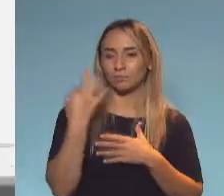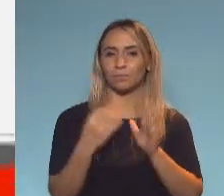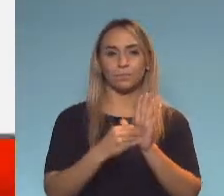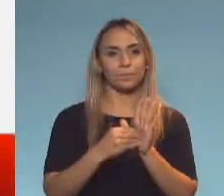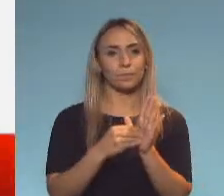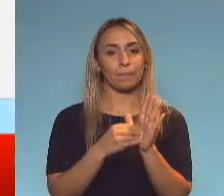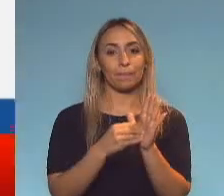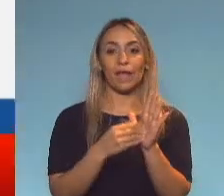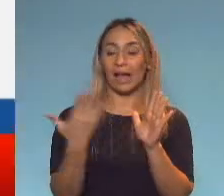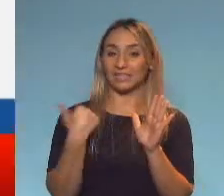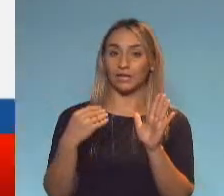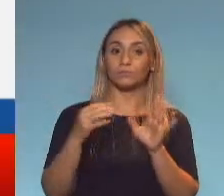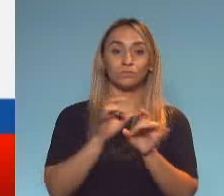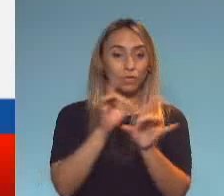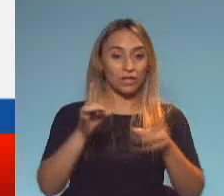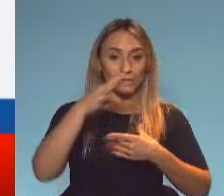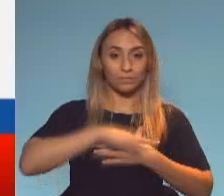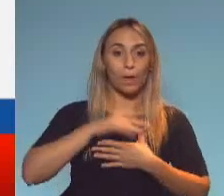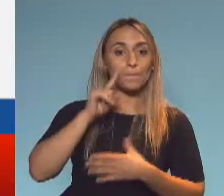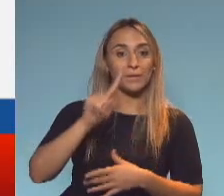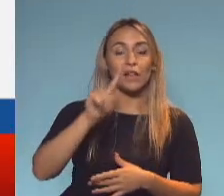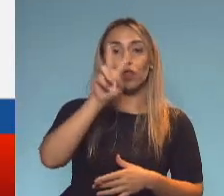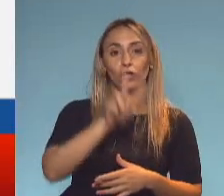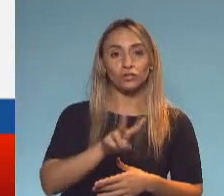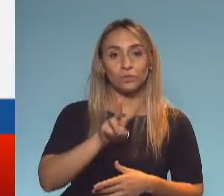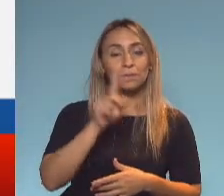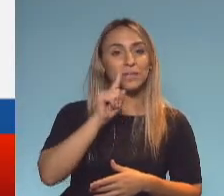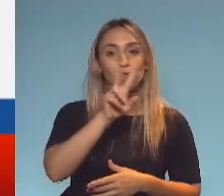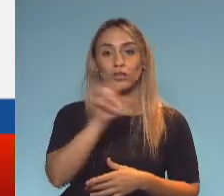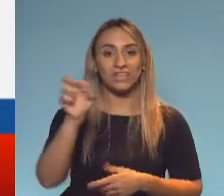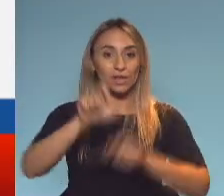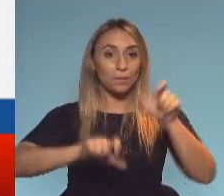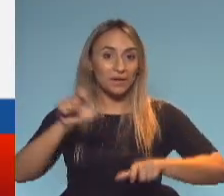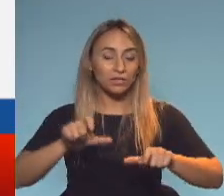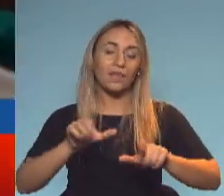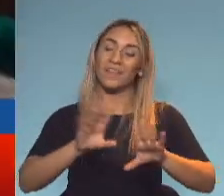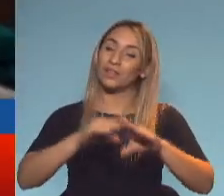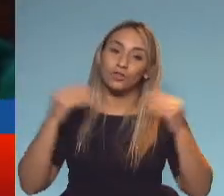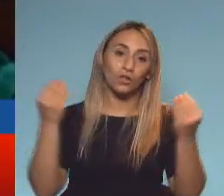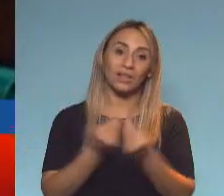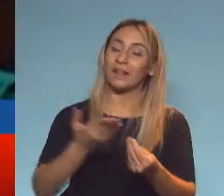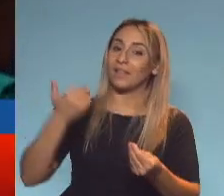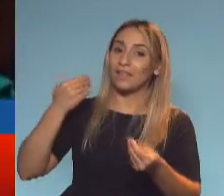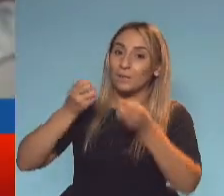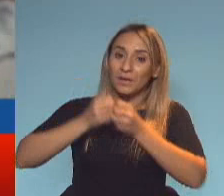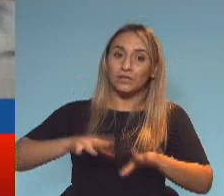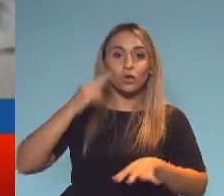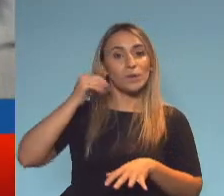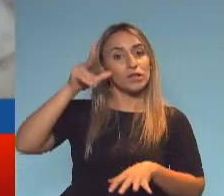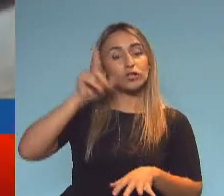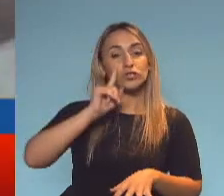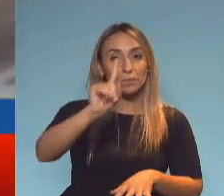tenemos en el día de ayer un total de 1.200 casos, de un total desde que se comenzó la pandemia de